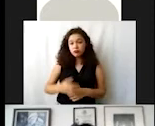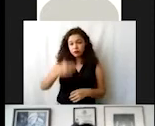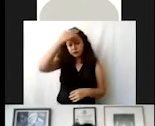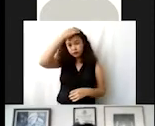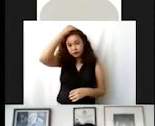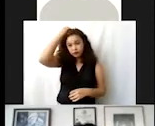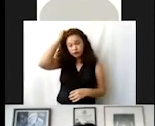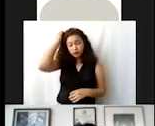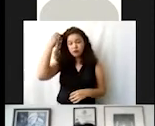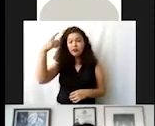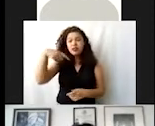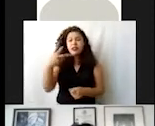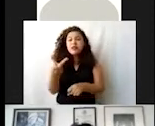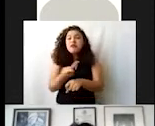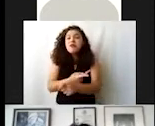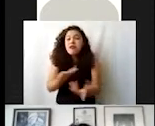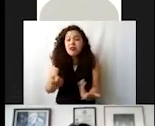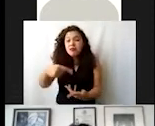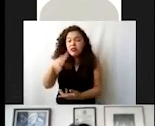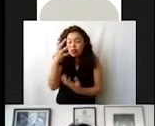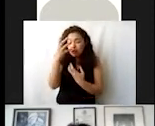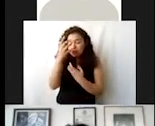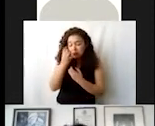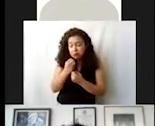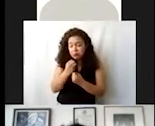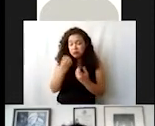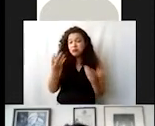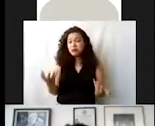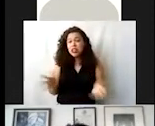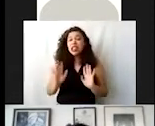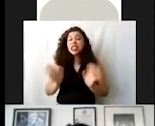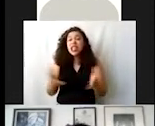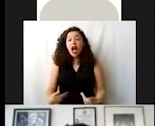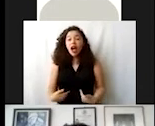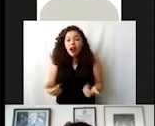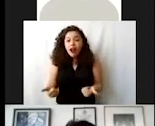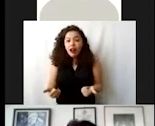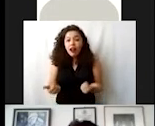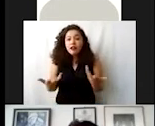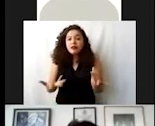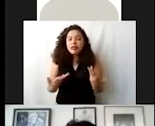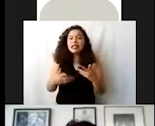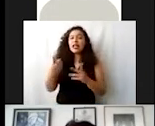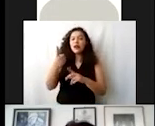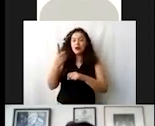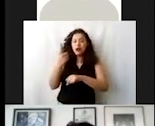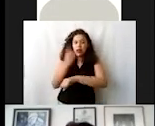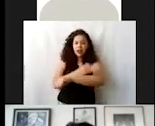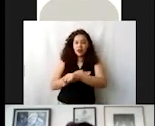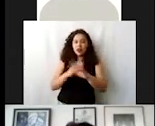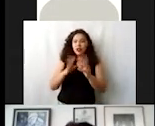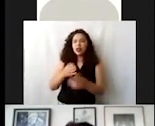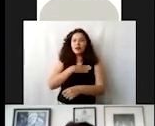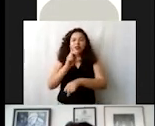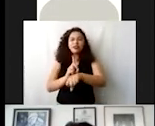¿qué les pasa ahora? ¿Están tristes? ¿O ya tienen hambre? Ya después de la Hola, 1. buenos días o tardes. ¿Cómo